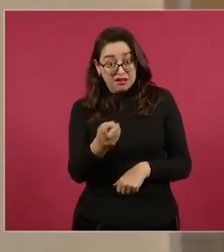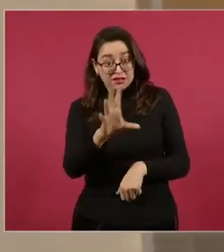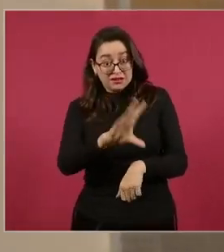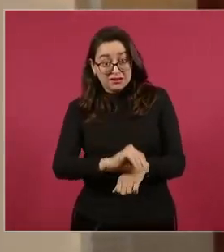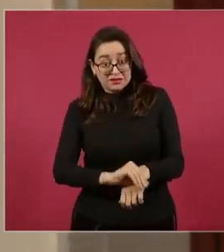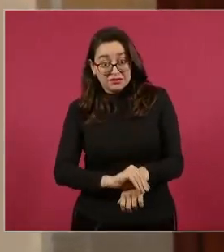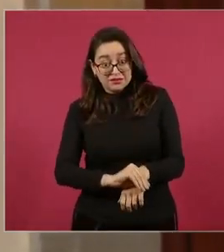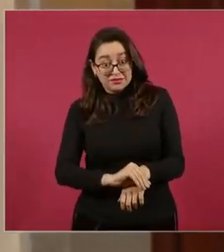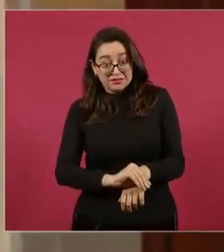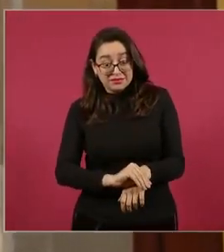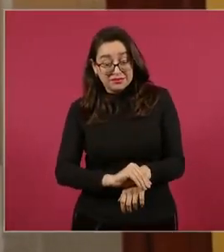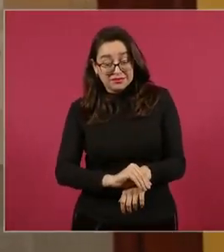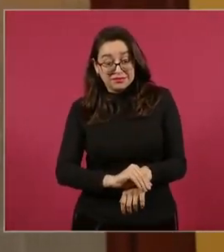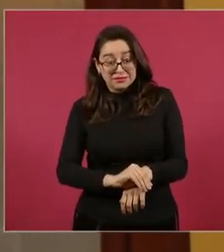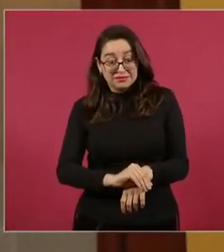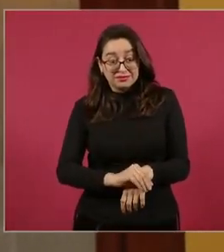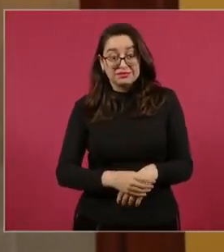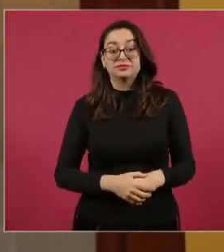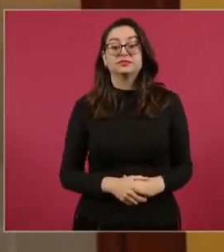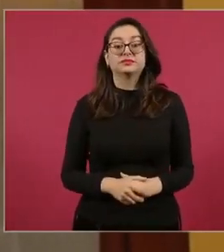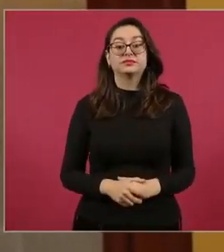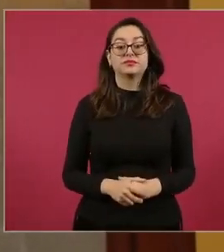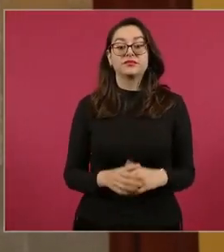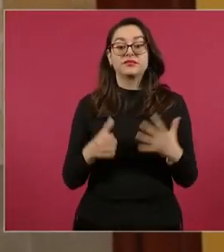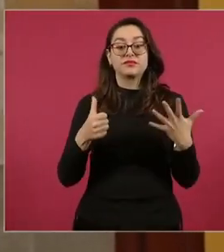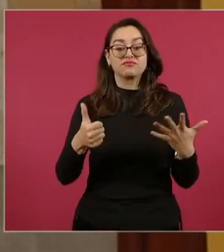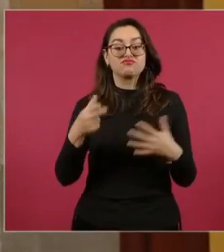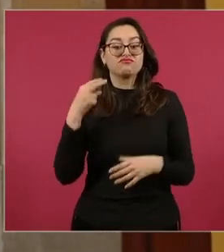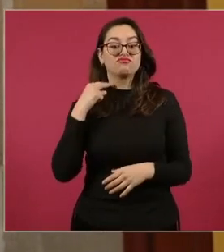6 notarías.